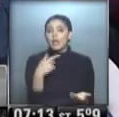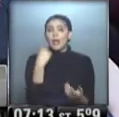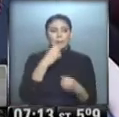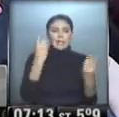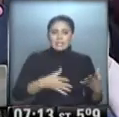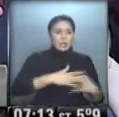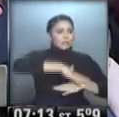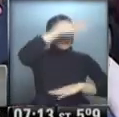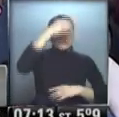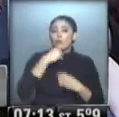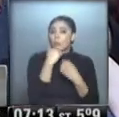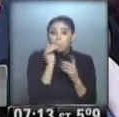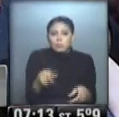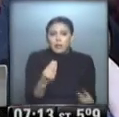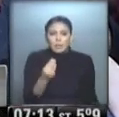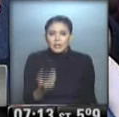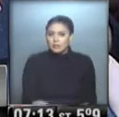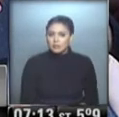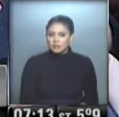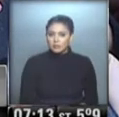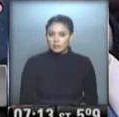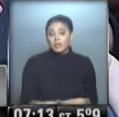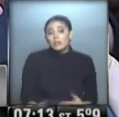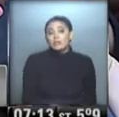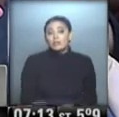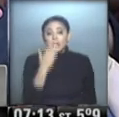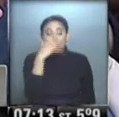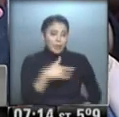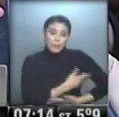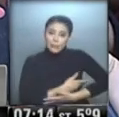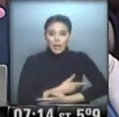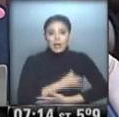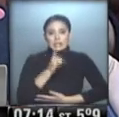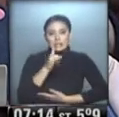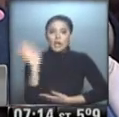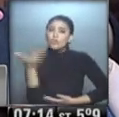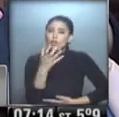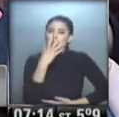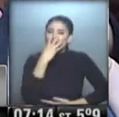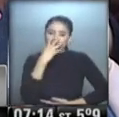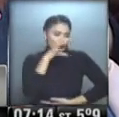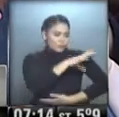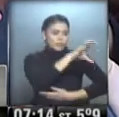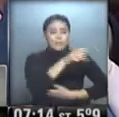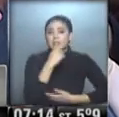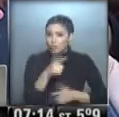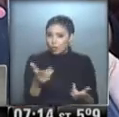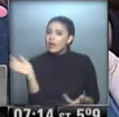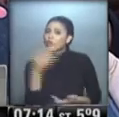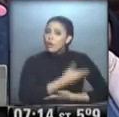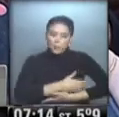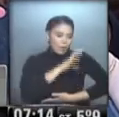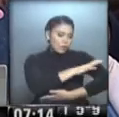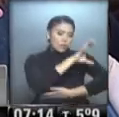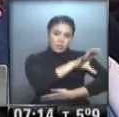empezamos a ventilar todo porque no sabíamos que era todavía eso. Y bueno, y después los bebés, bueno, le pusieron oxígeno. A los que no tenían, a todos los bebés